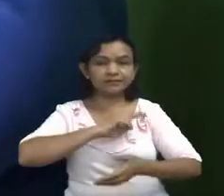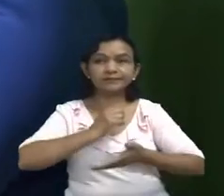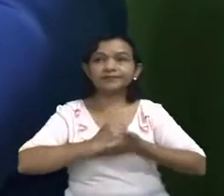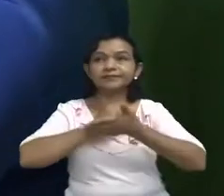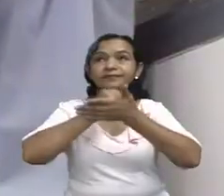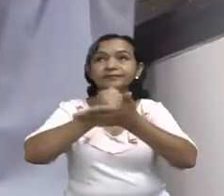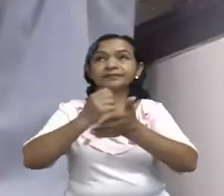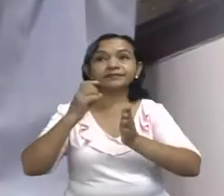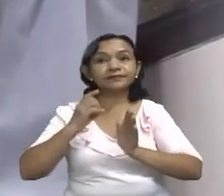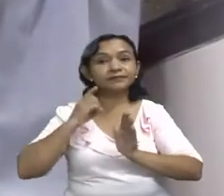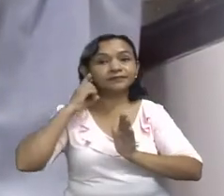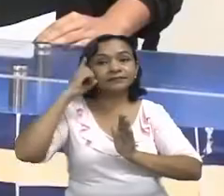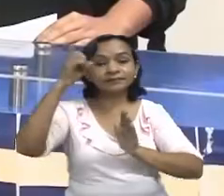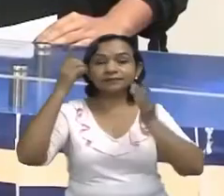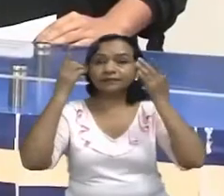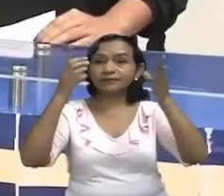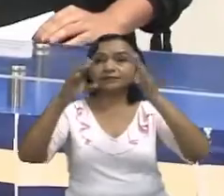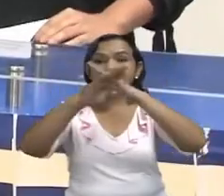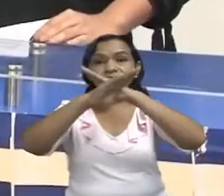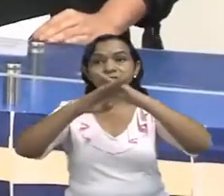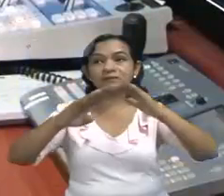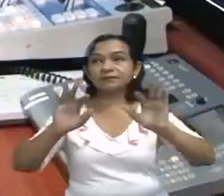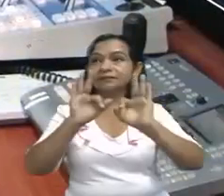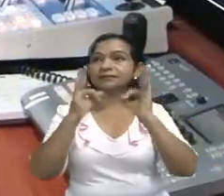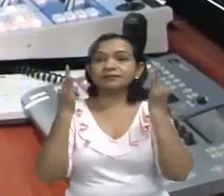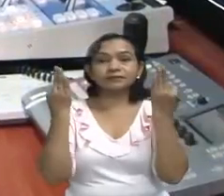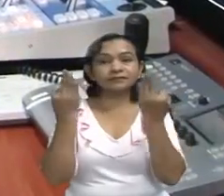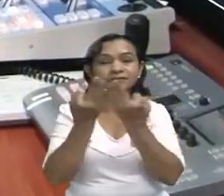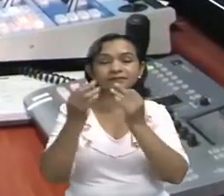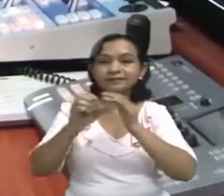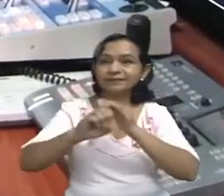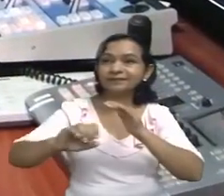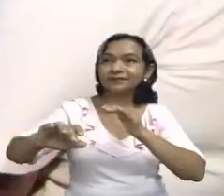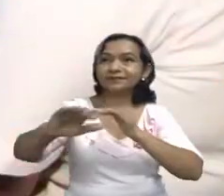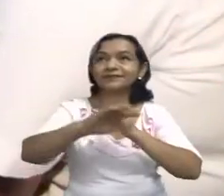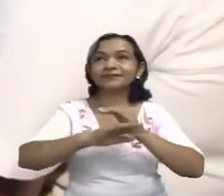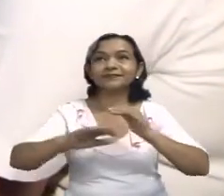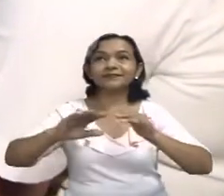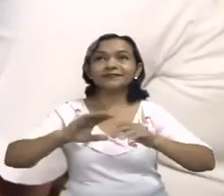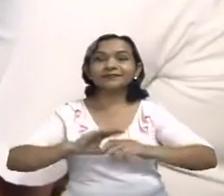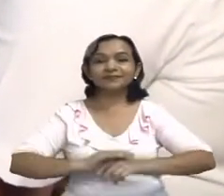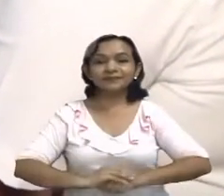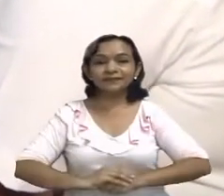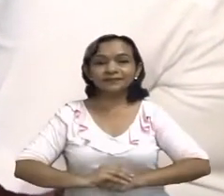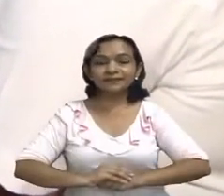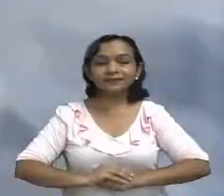a desarrollar una cultura de paz en la familia y la sociedad.